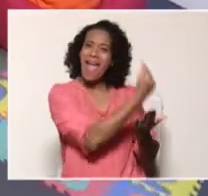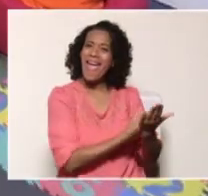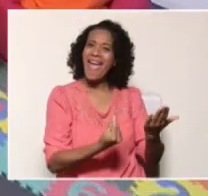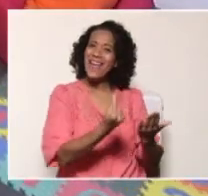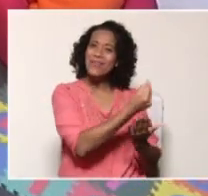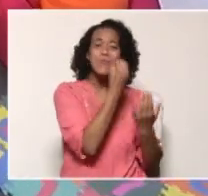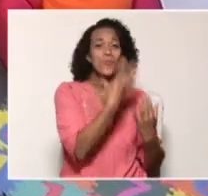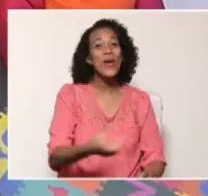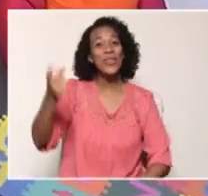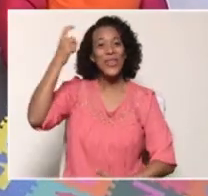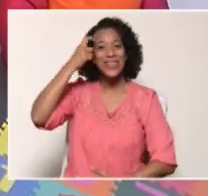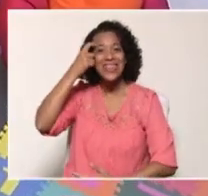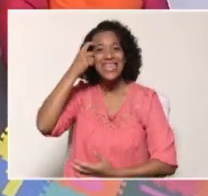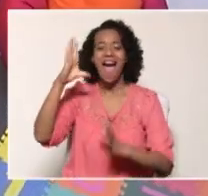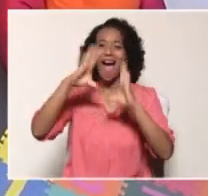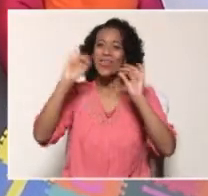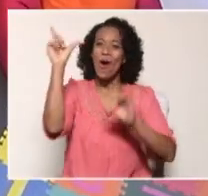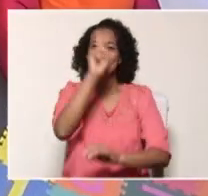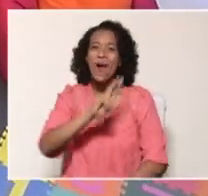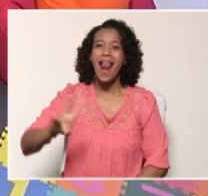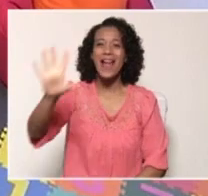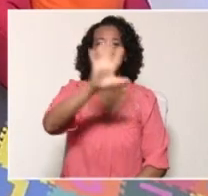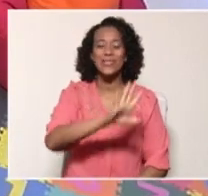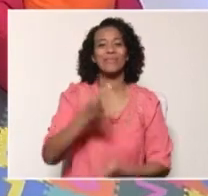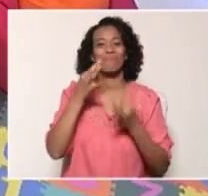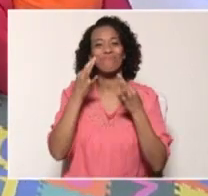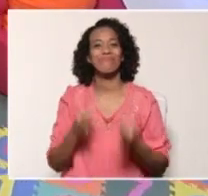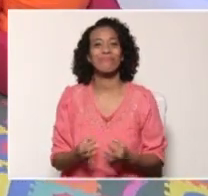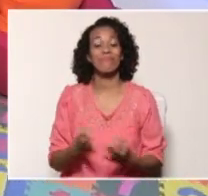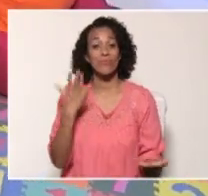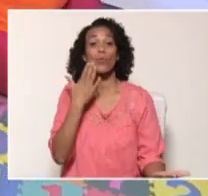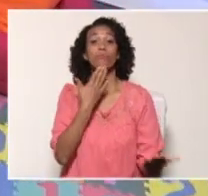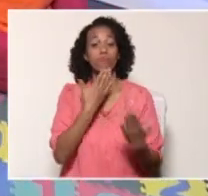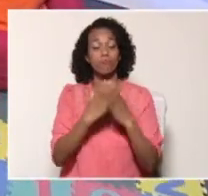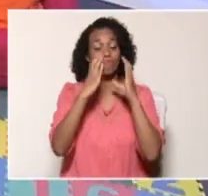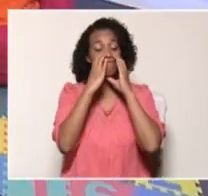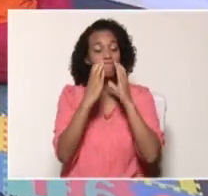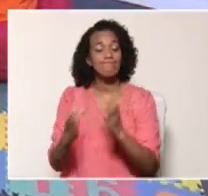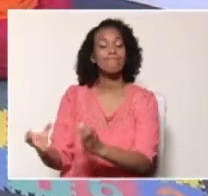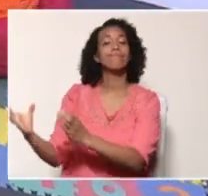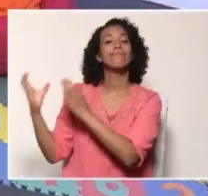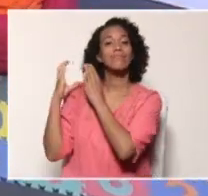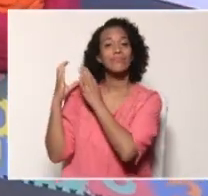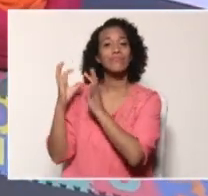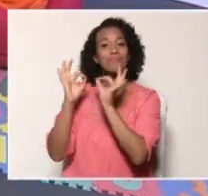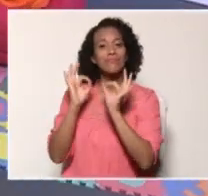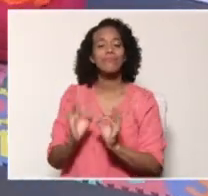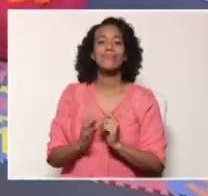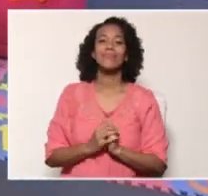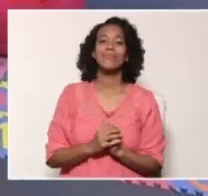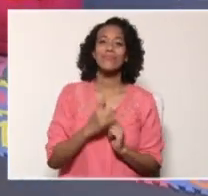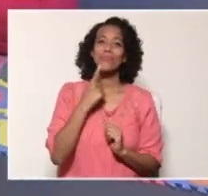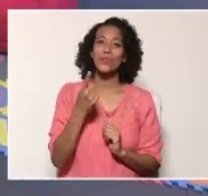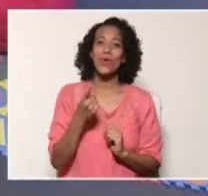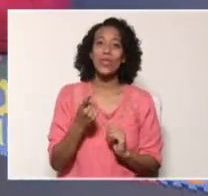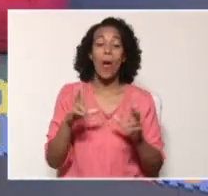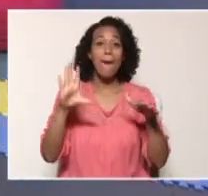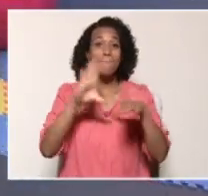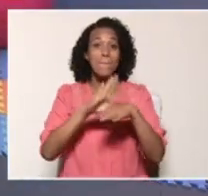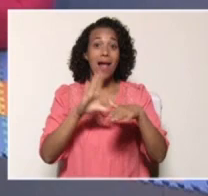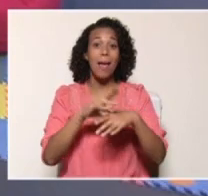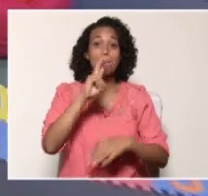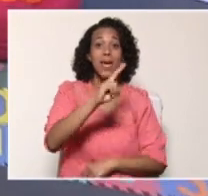¡Dibújame! Muy buenos días, familia venezolana. Con su aprobación, voy a retirarme el tapaboca. Es que hoy es